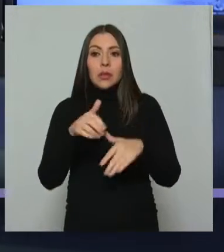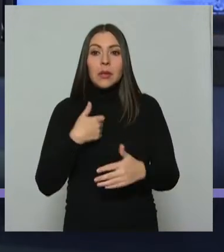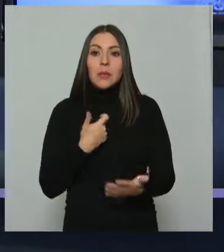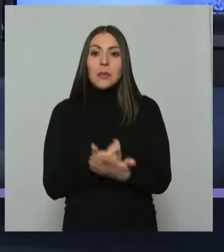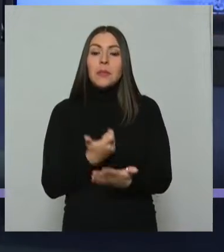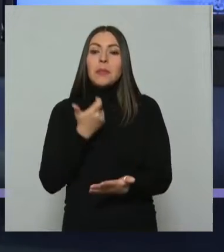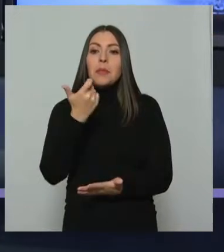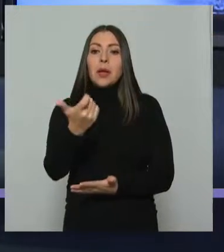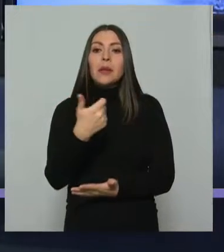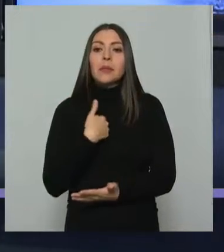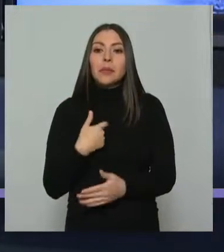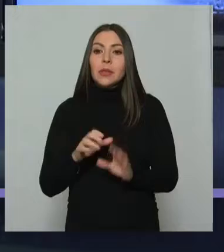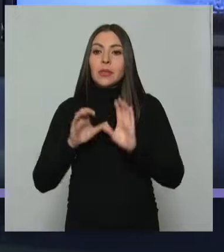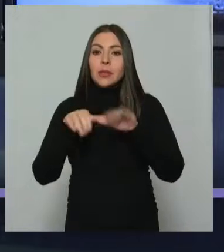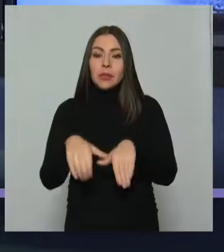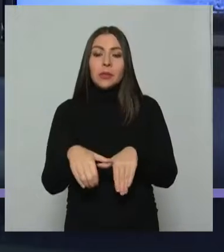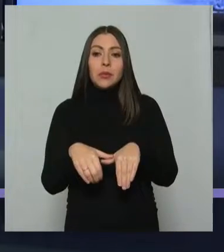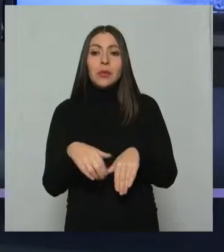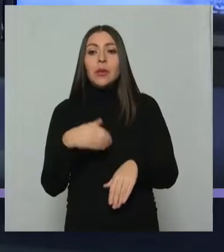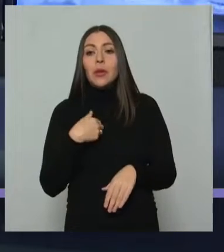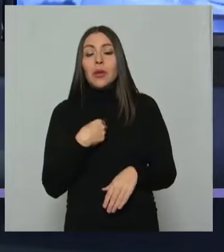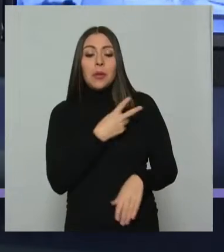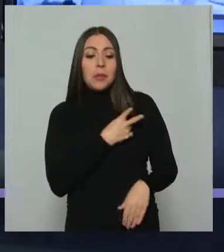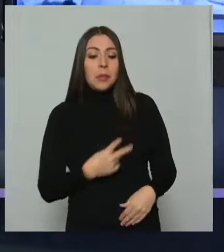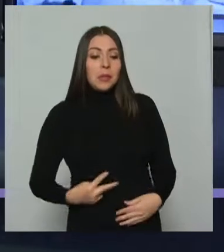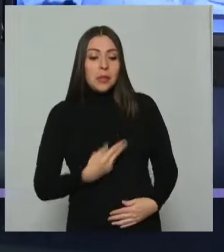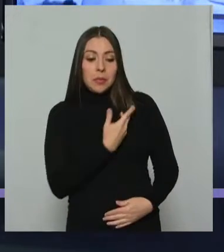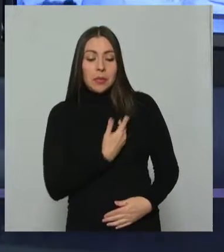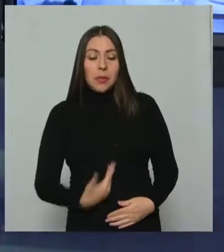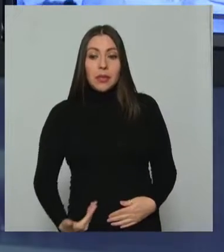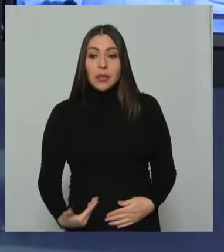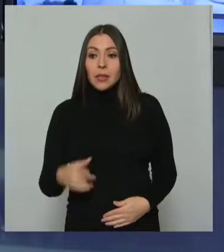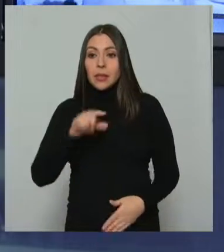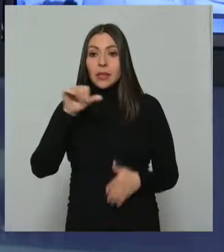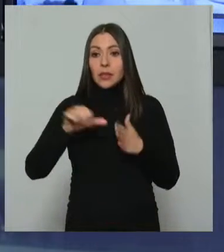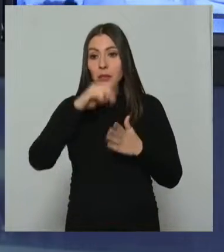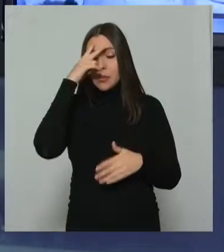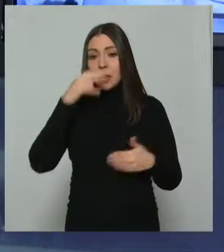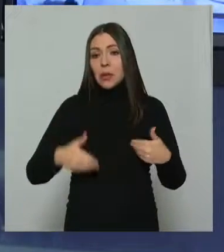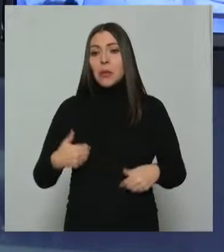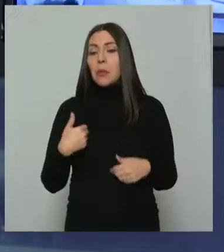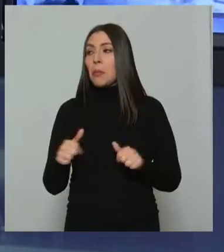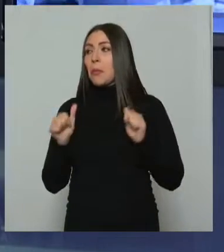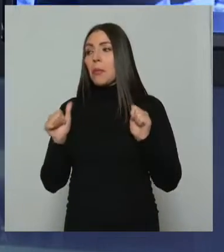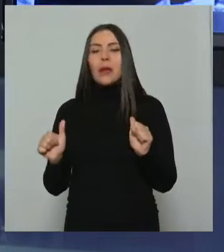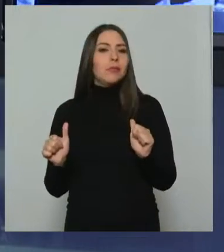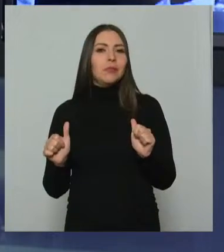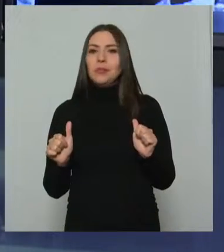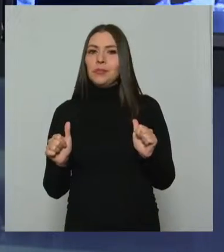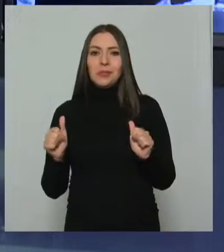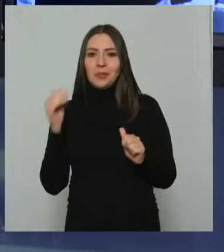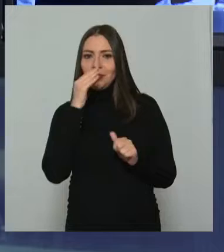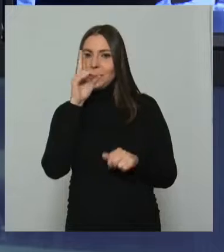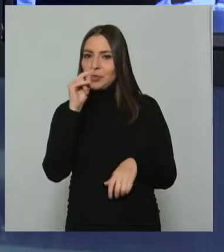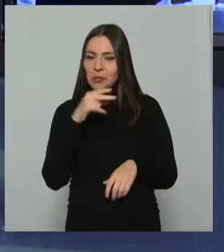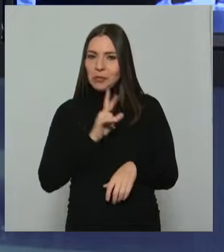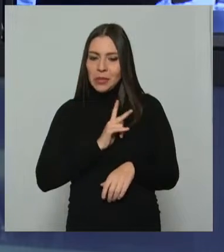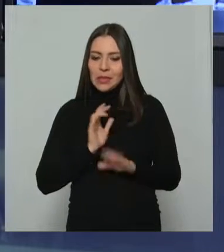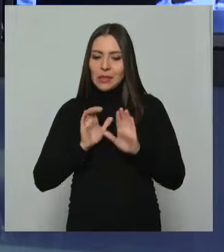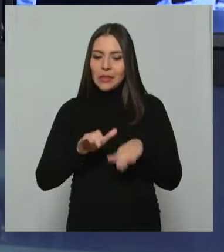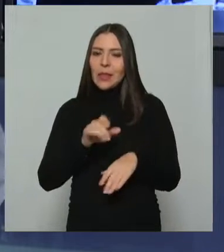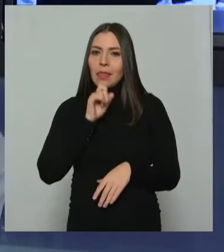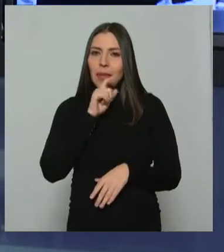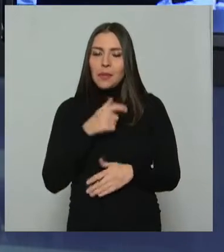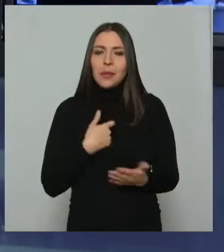y pago mi inscripción, no porque sea yo vicepresidente del Centro Mexicano de Teatro, me la llevo gratis. Yo pago también la